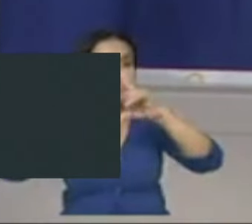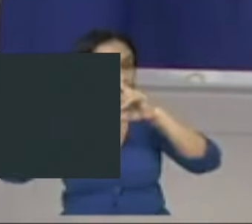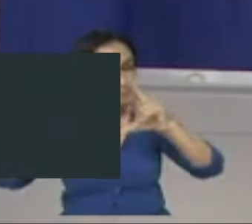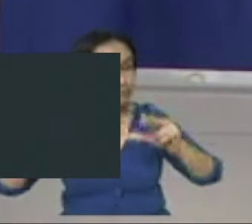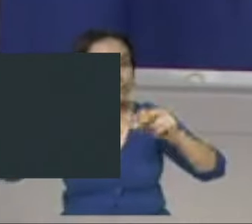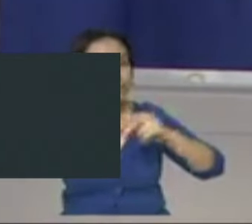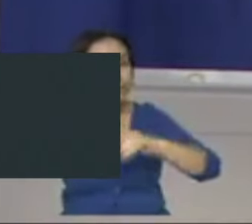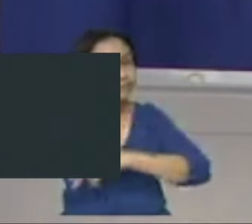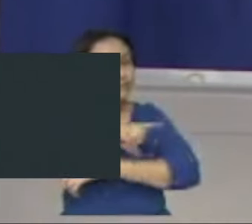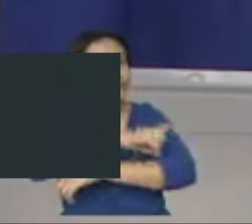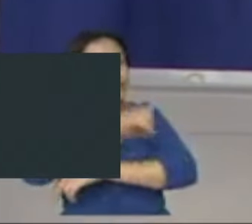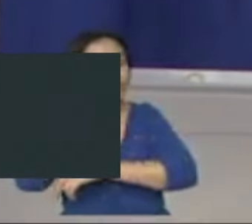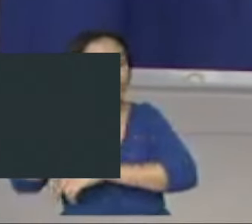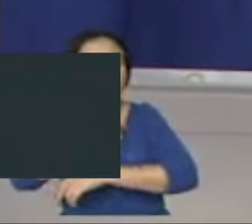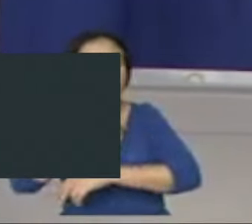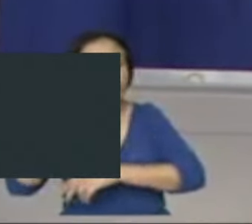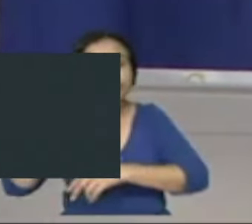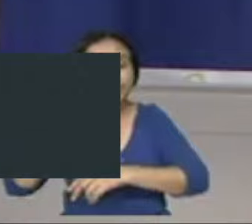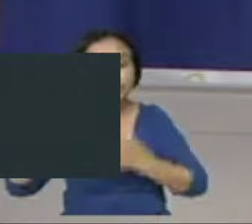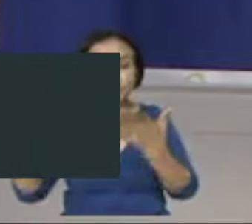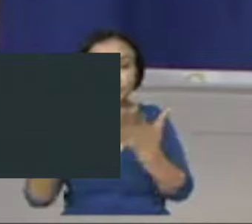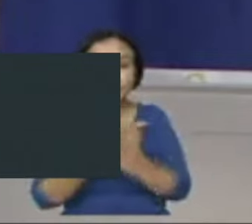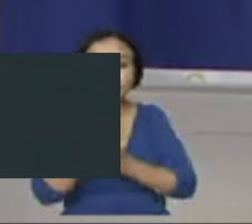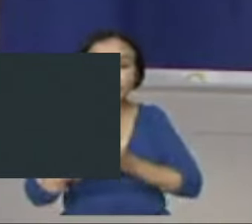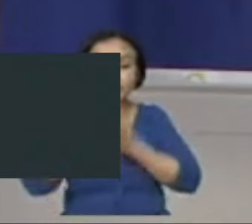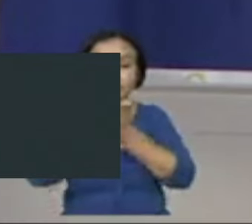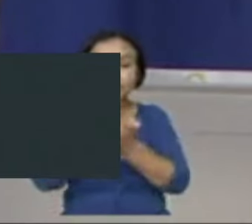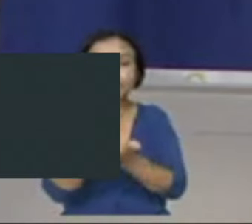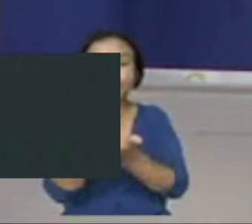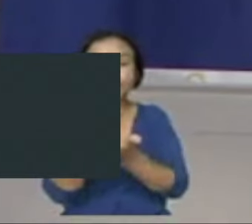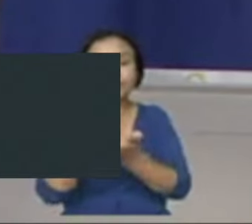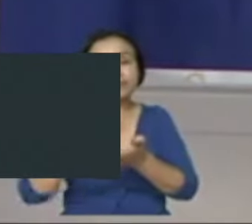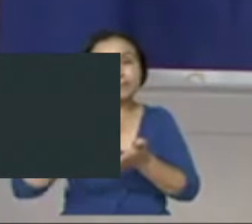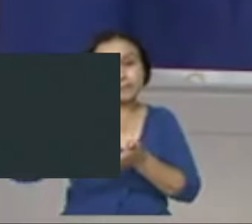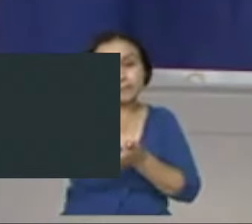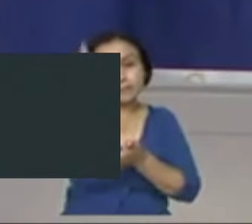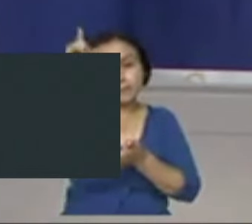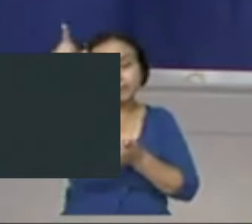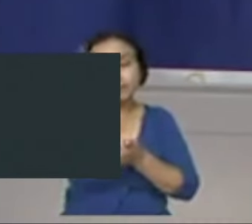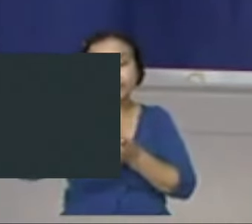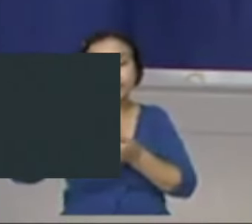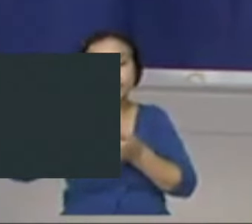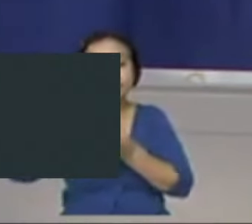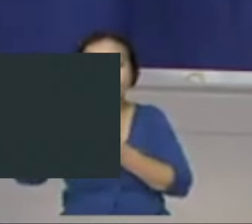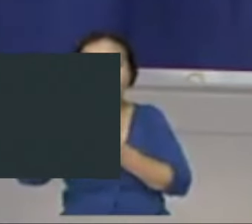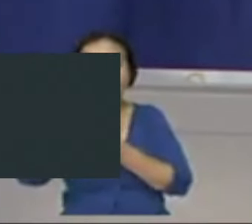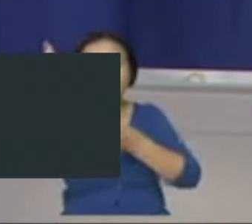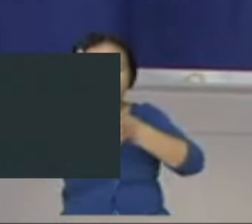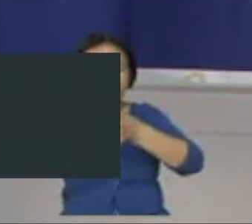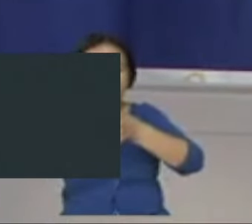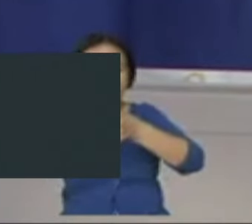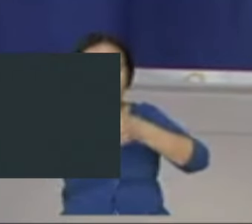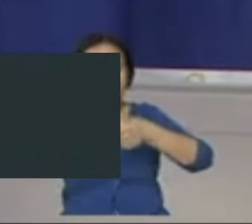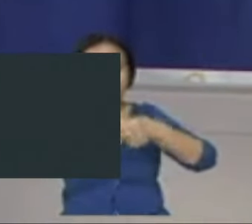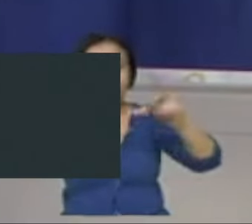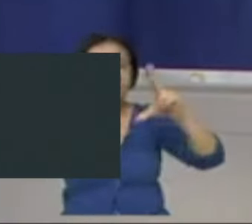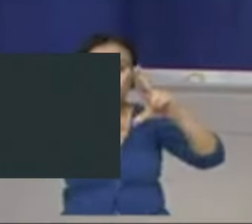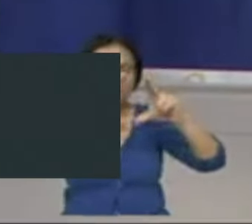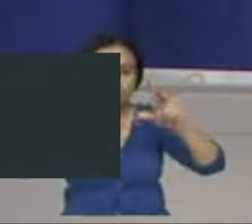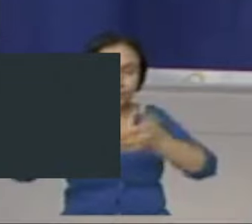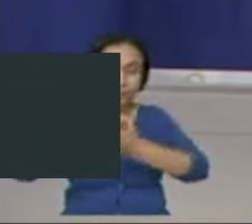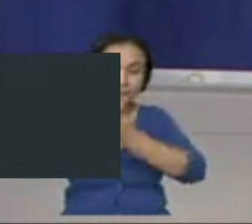esta ocasión se ha gestionado un nuevo financiamiento de desarrollo para el sector del gas licuado de petróleo que lo